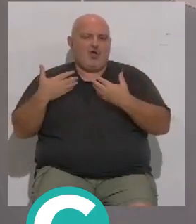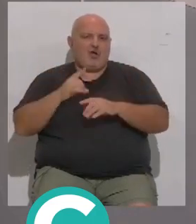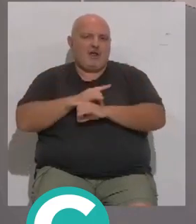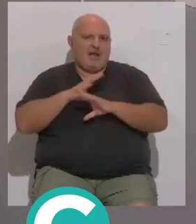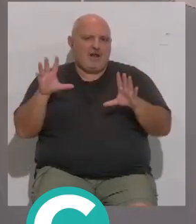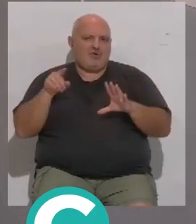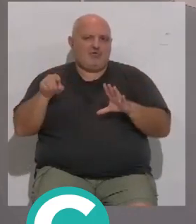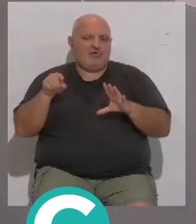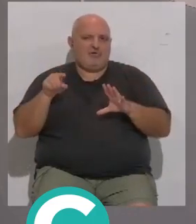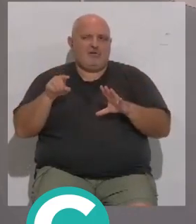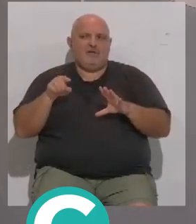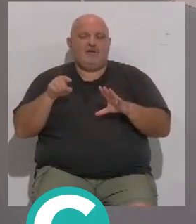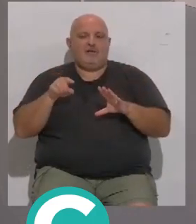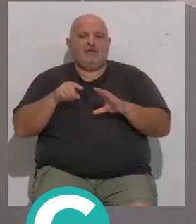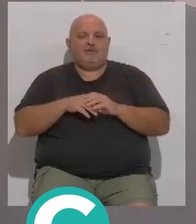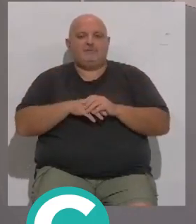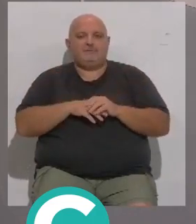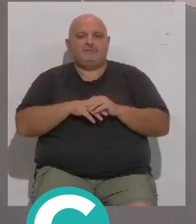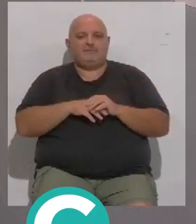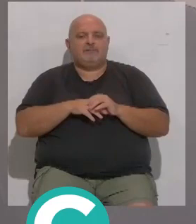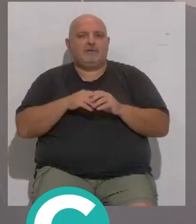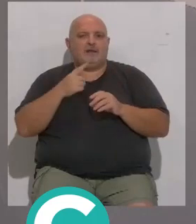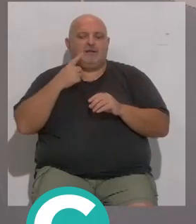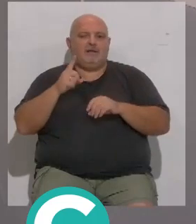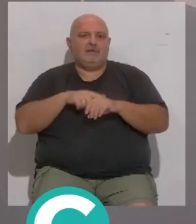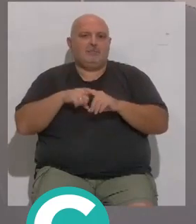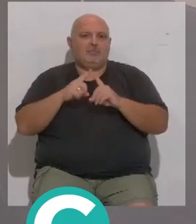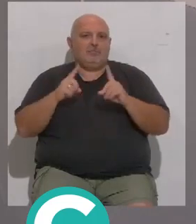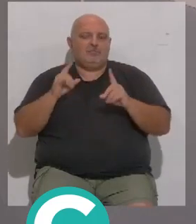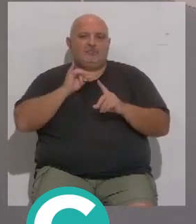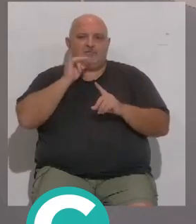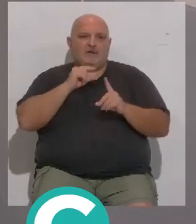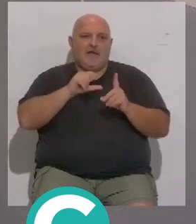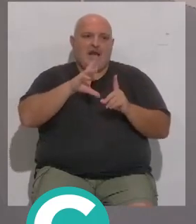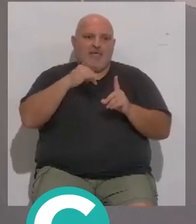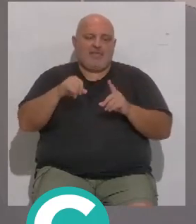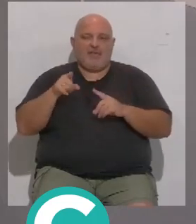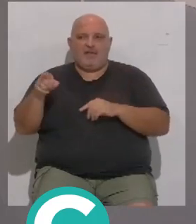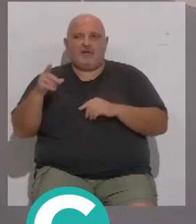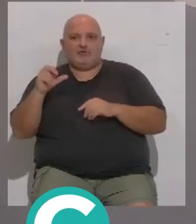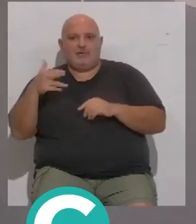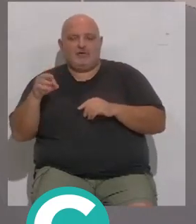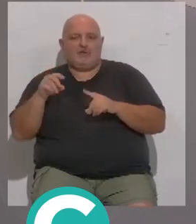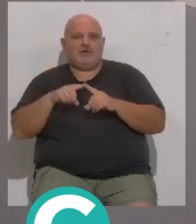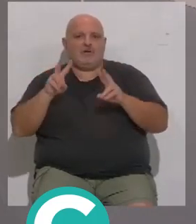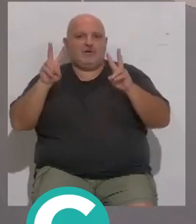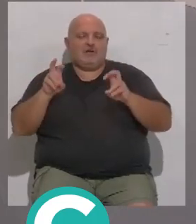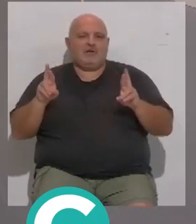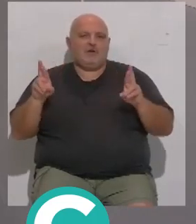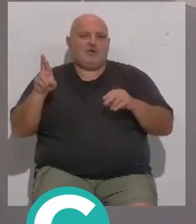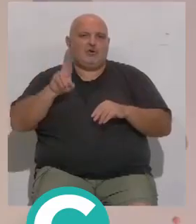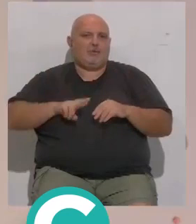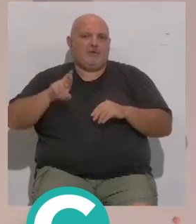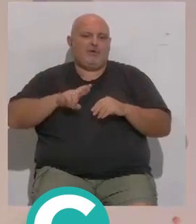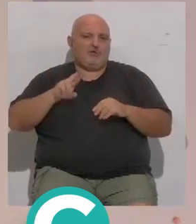y concreto y conciso, que le dieron el tiempo suficiente a los dos, a Rubén Alcaraz y a Rubén Sobrino, de una recuperación